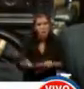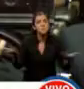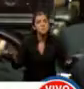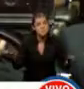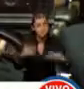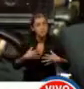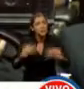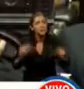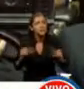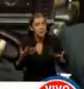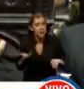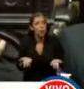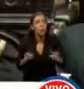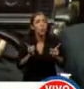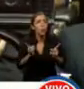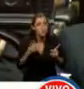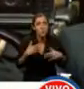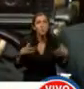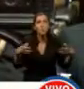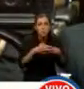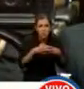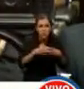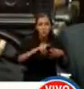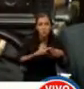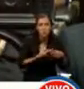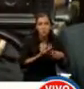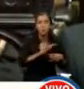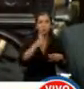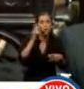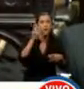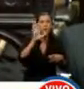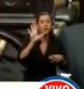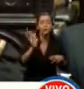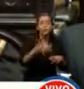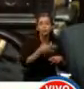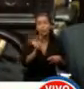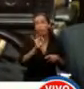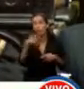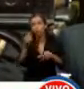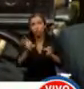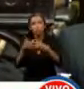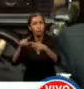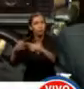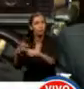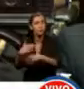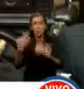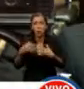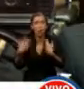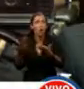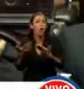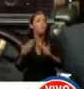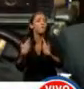a los propios colegas del Frente de Todos o de otros bloques. A lo mejor no estaríamos haciendo favor